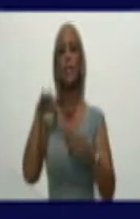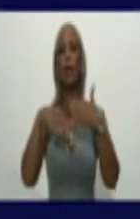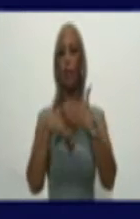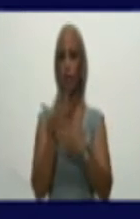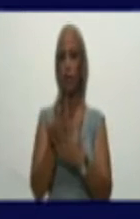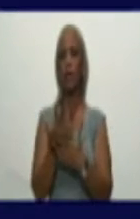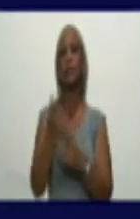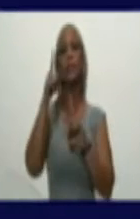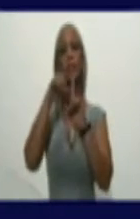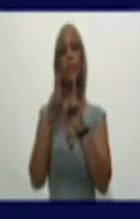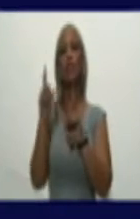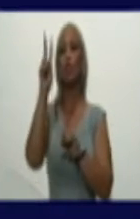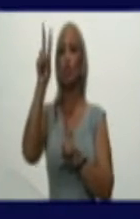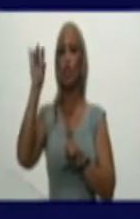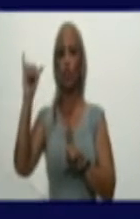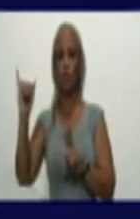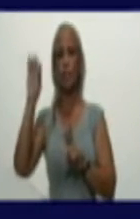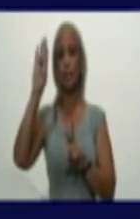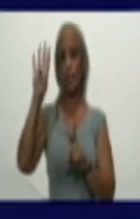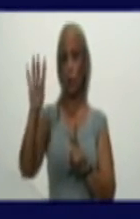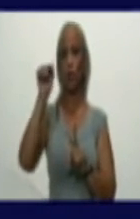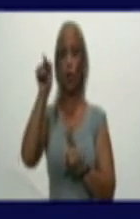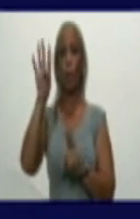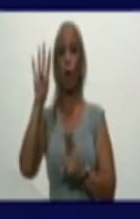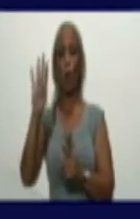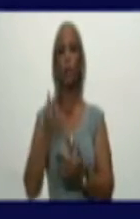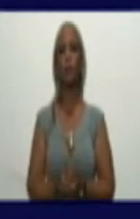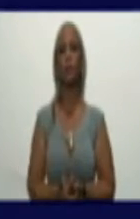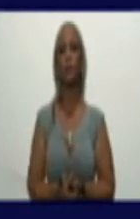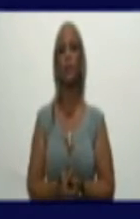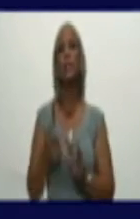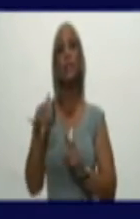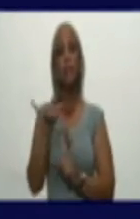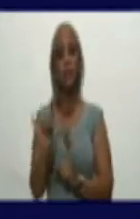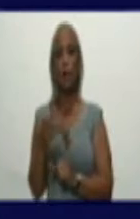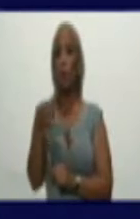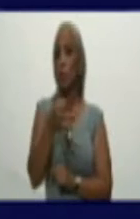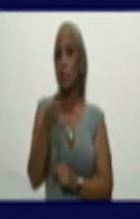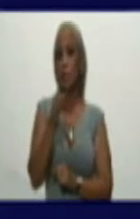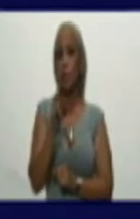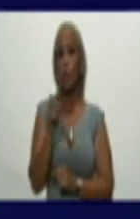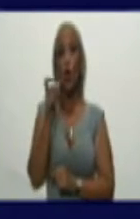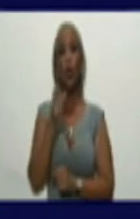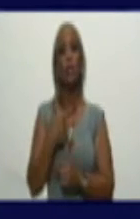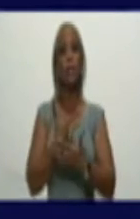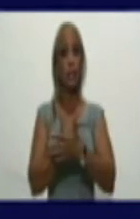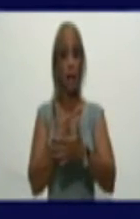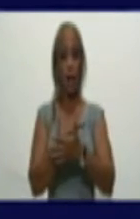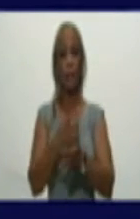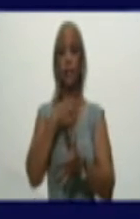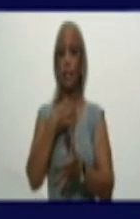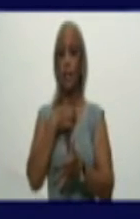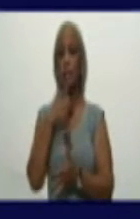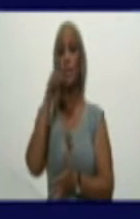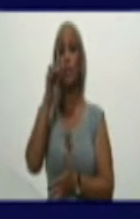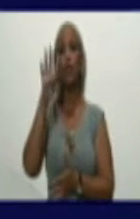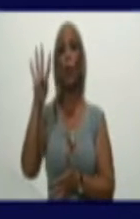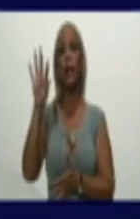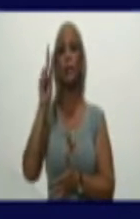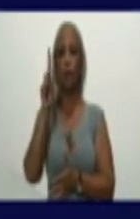tasa de 264,4. Y bueno, en el caso también del municipio Yara, que tiene 142